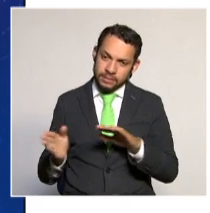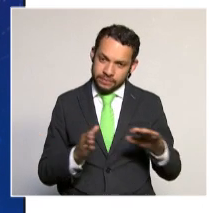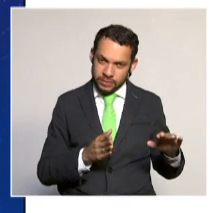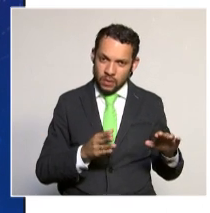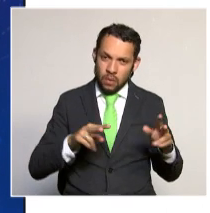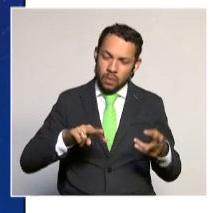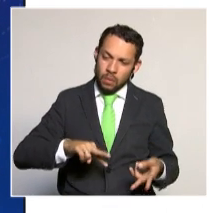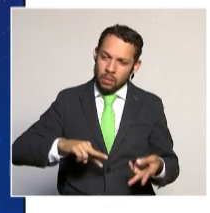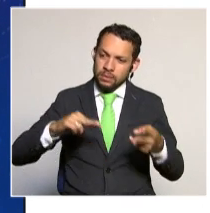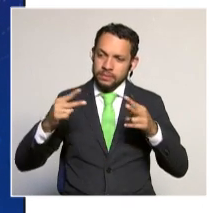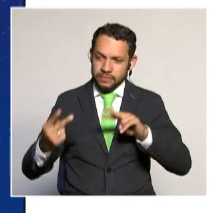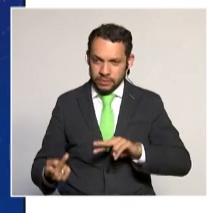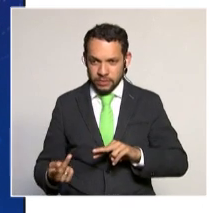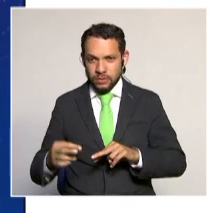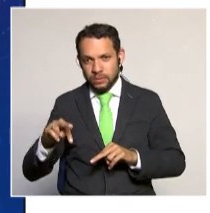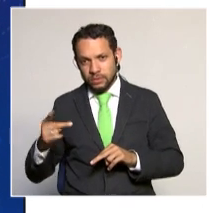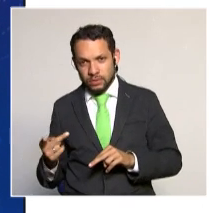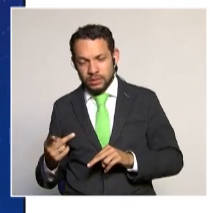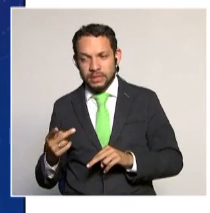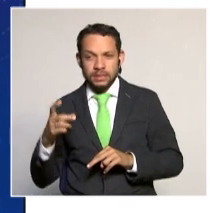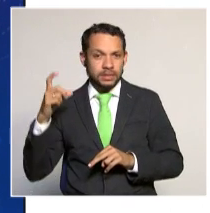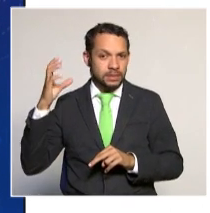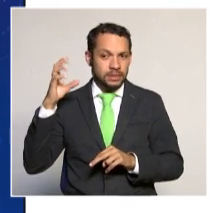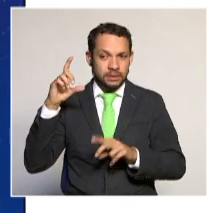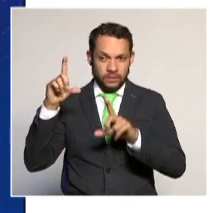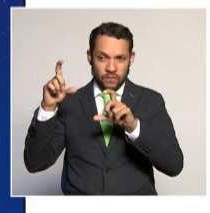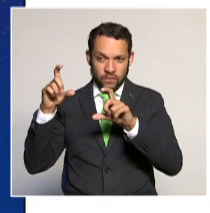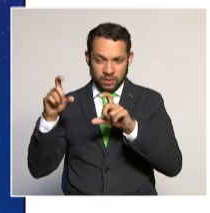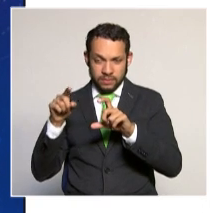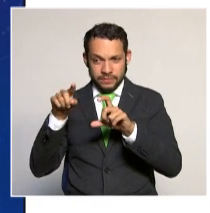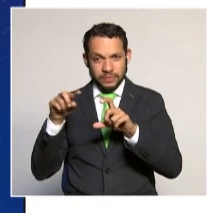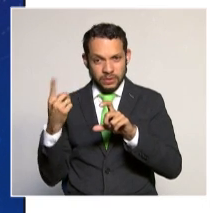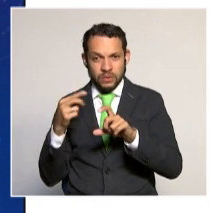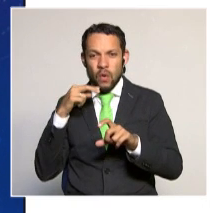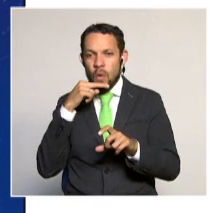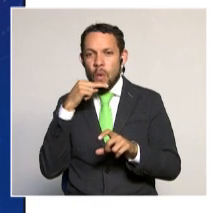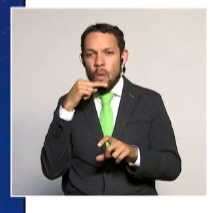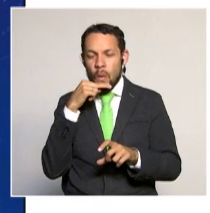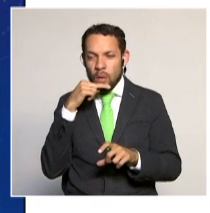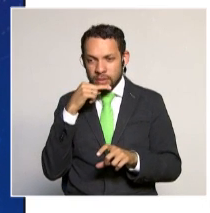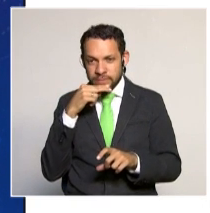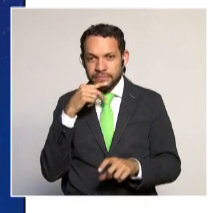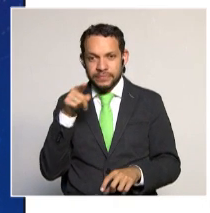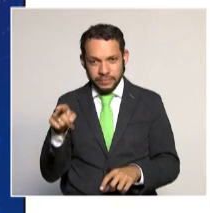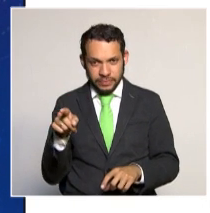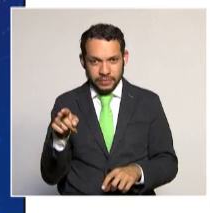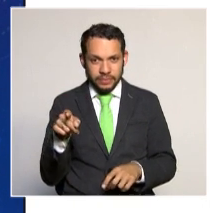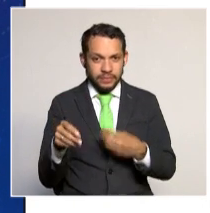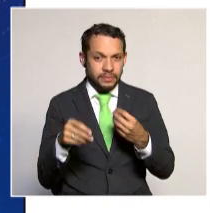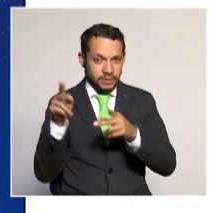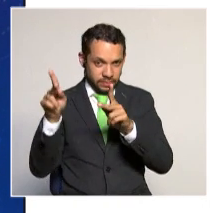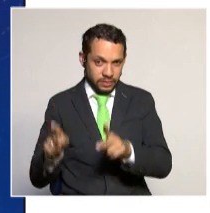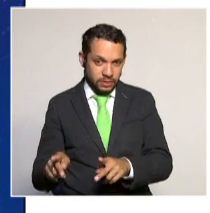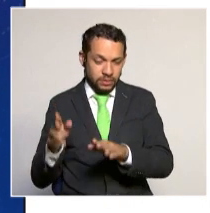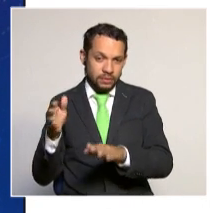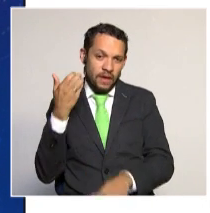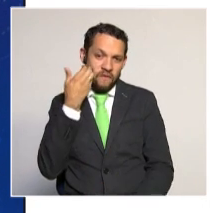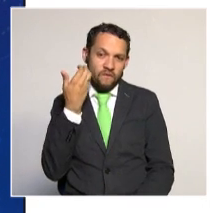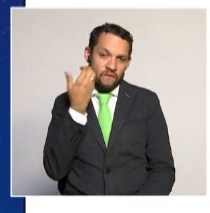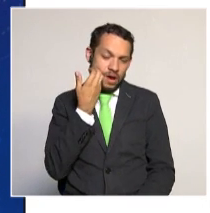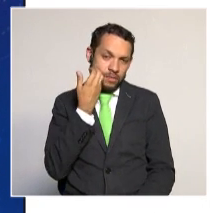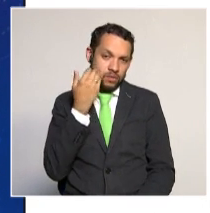contraste esta imagen del extremo opuesto, que ahorita voy a marcar con rojo, esta, es de una persona que tiene enfermedad de